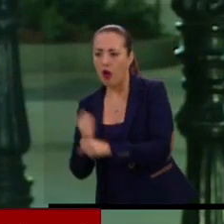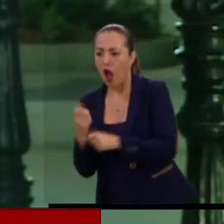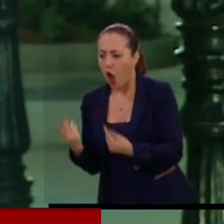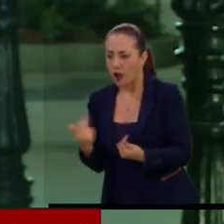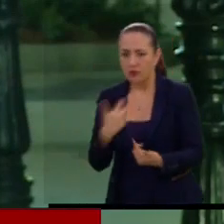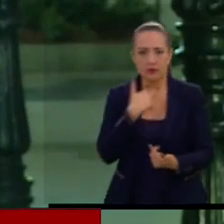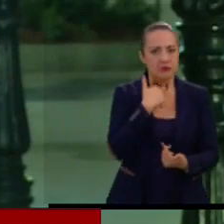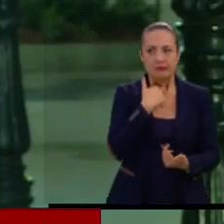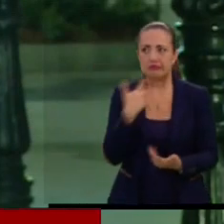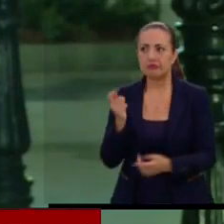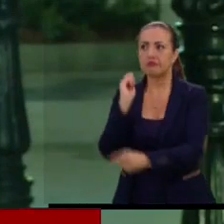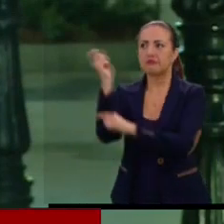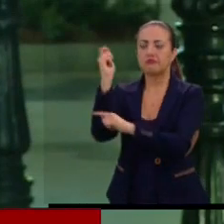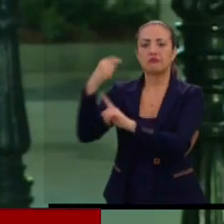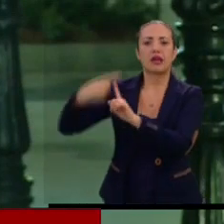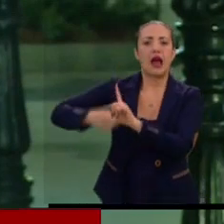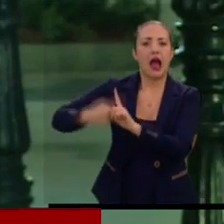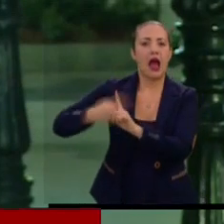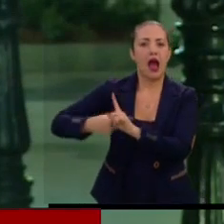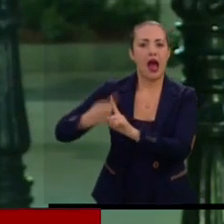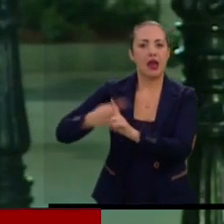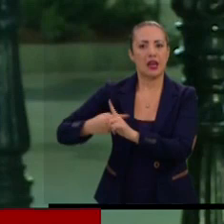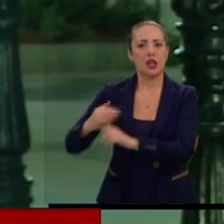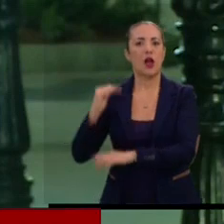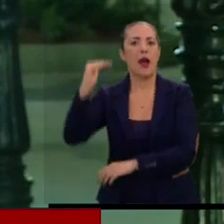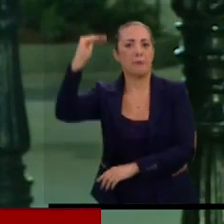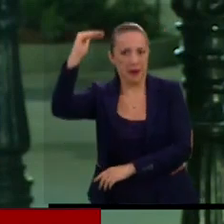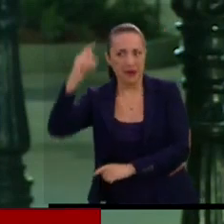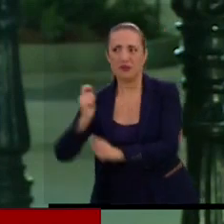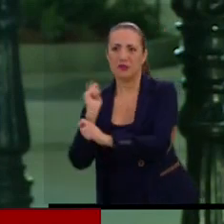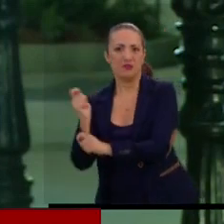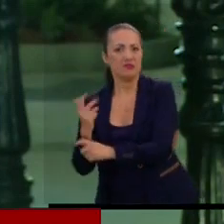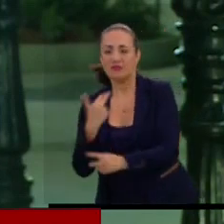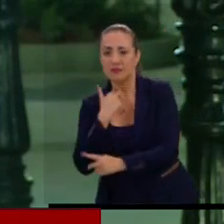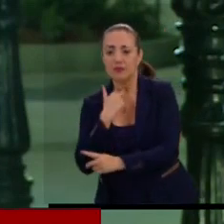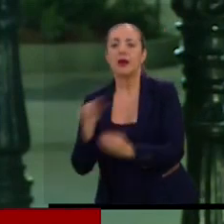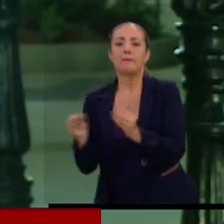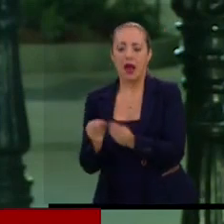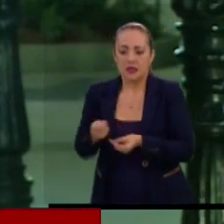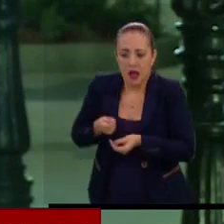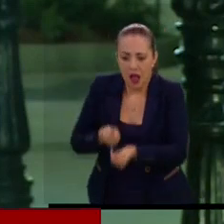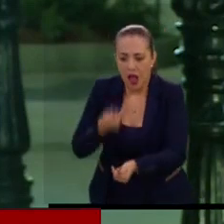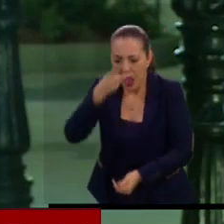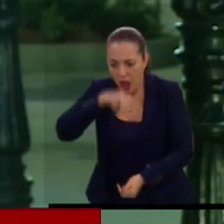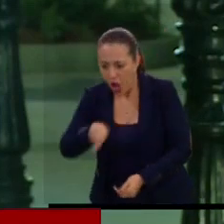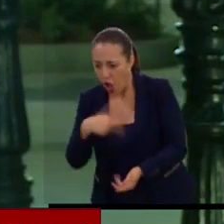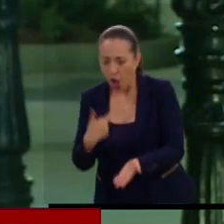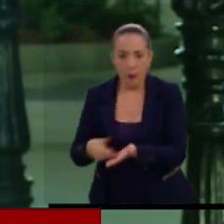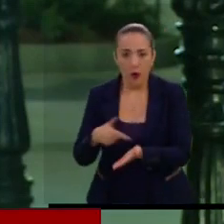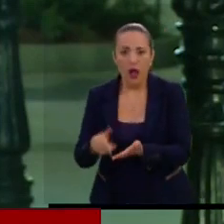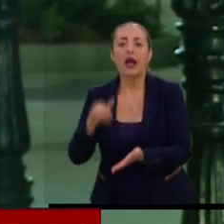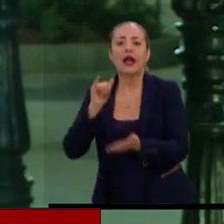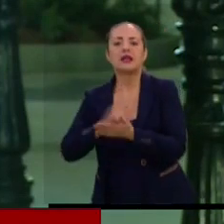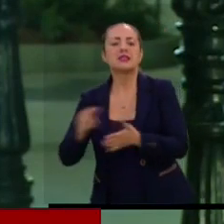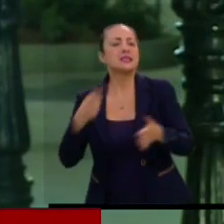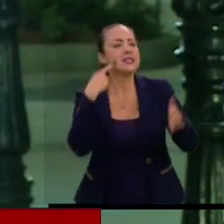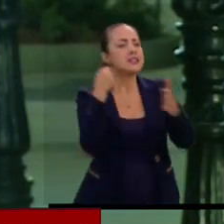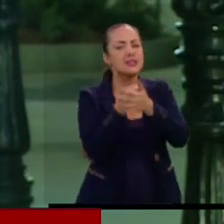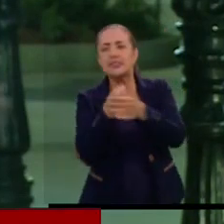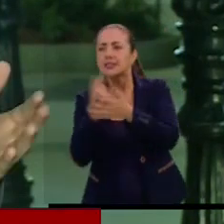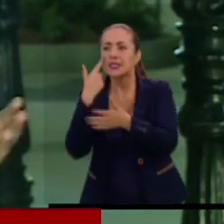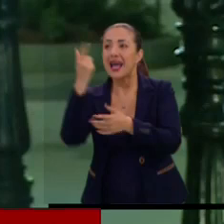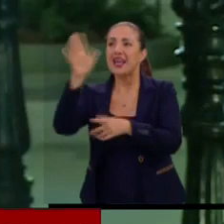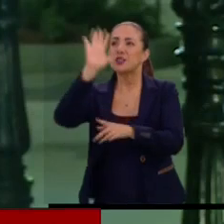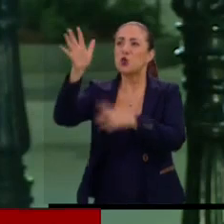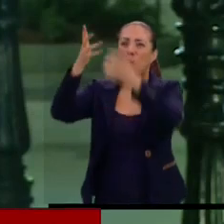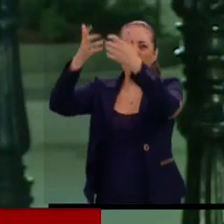económica para pagar el alquiler de su apartamento y sobre todo también para sostener a su pequeño. Buscaron respuestas con la agencia de arrendamientos